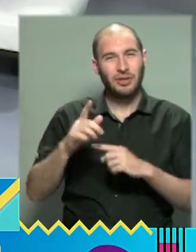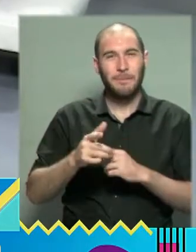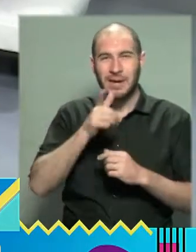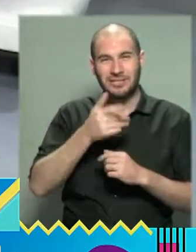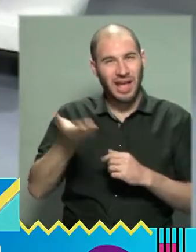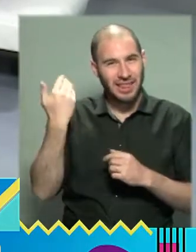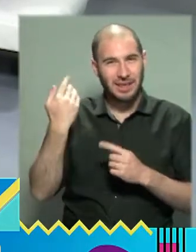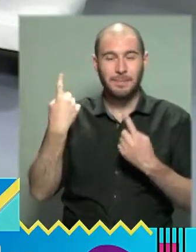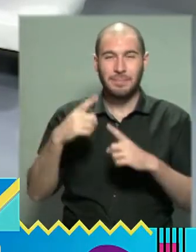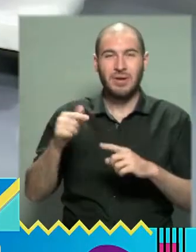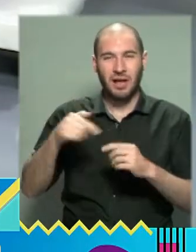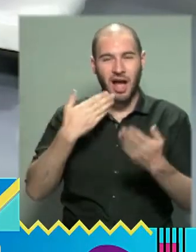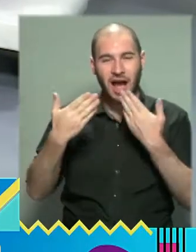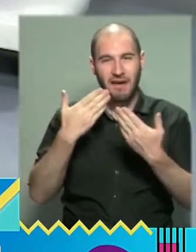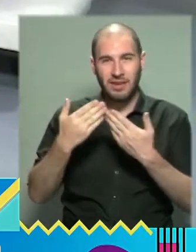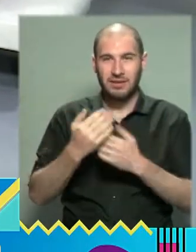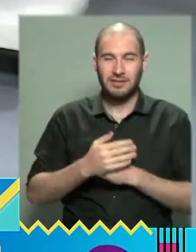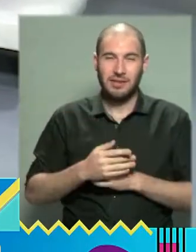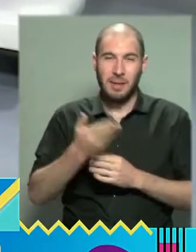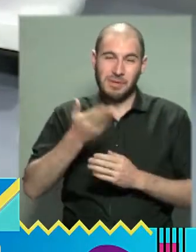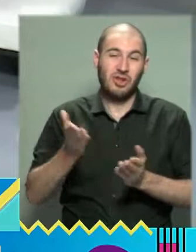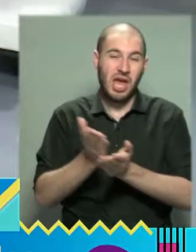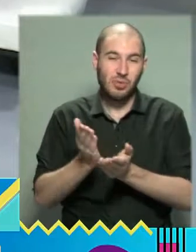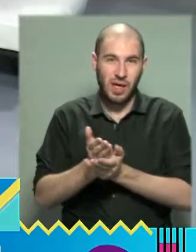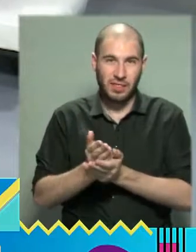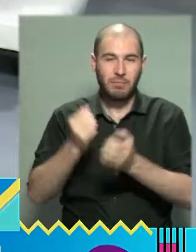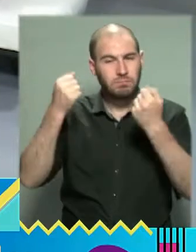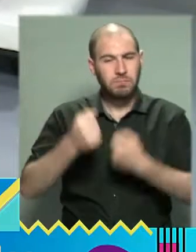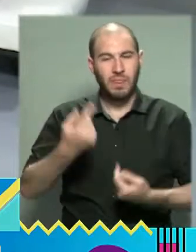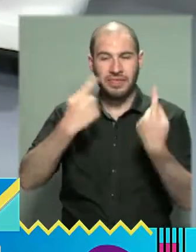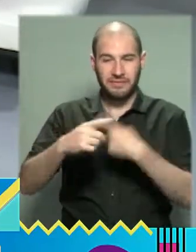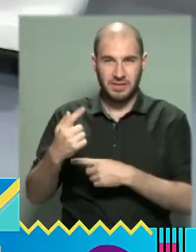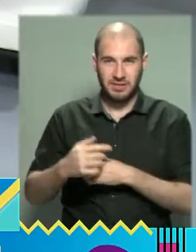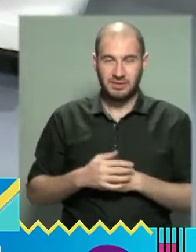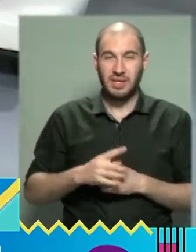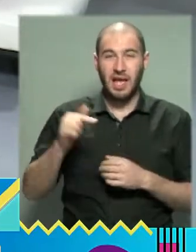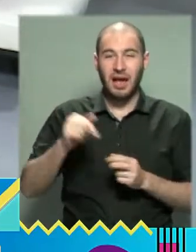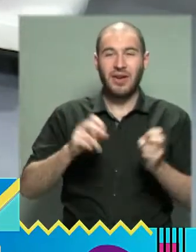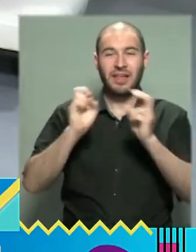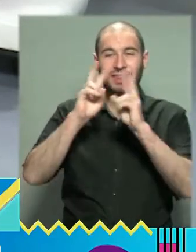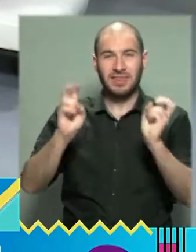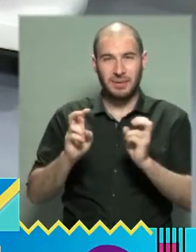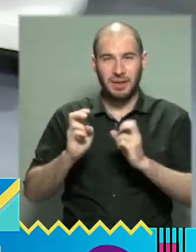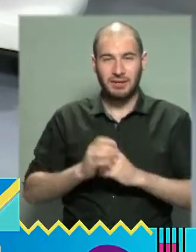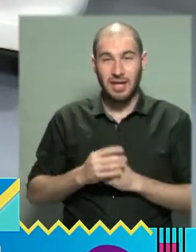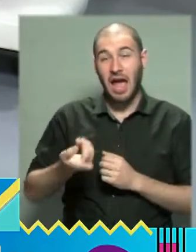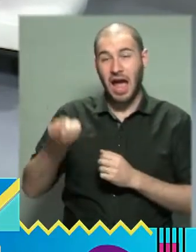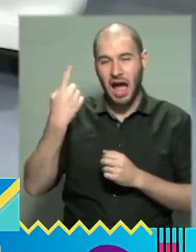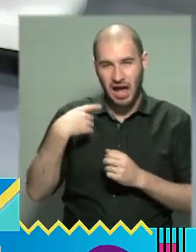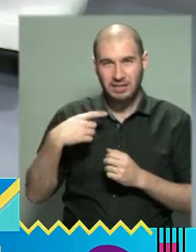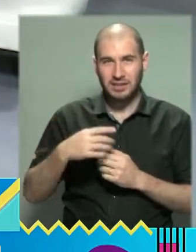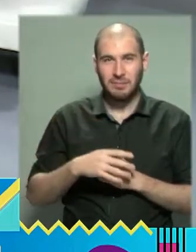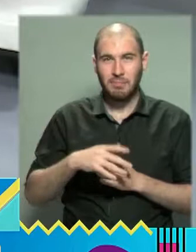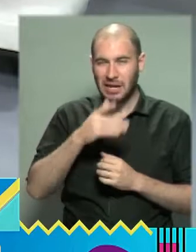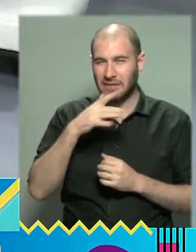Parecidos, pero sí, vamos a estar hablando con, por supuesto, estudiantes con distintas posturas. Y en este caso, un tema que ayer lo dejamos un